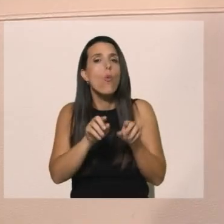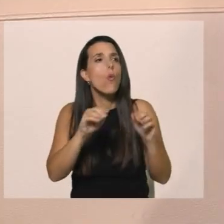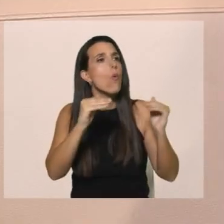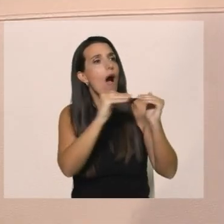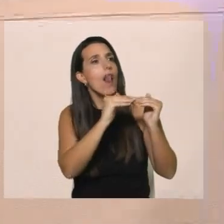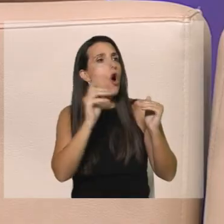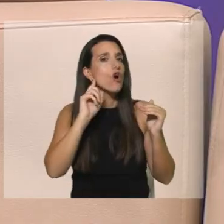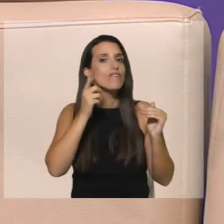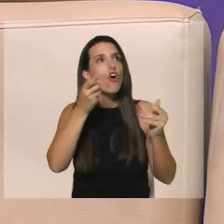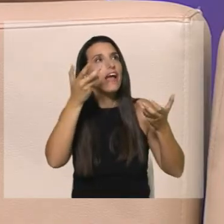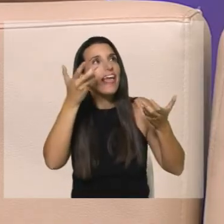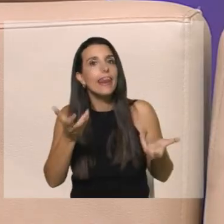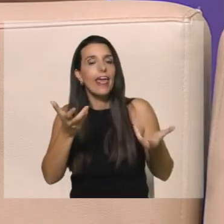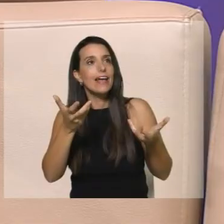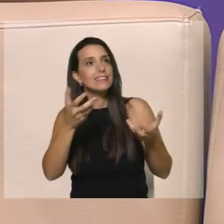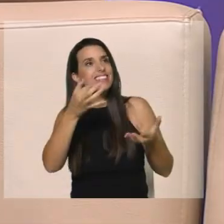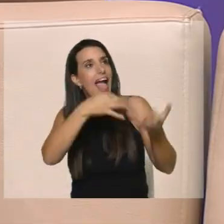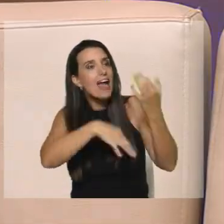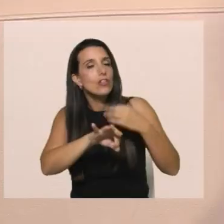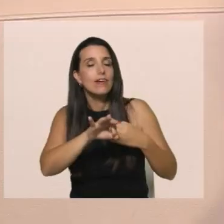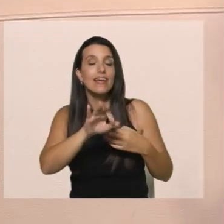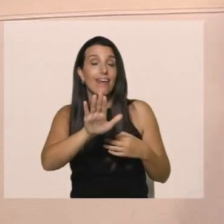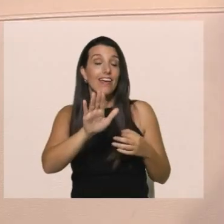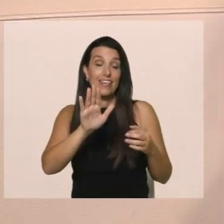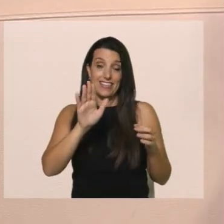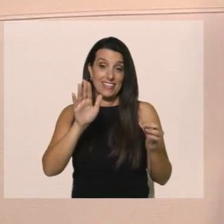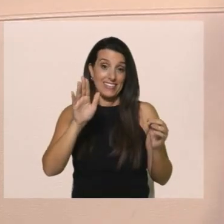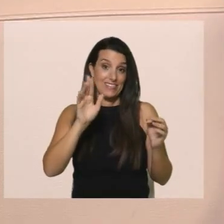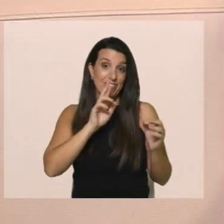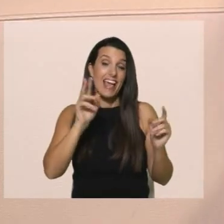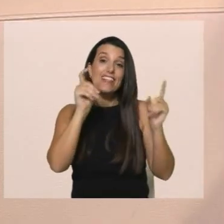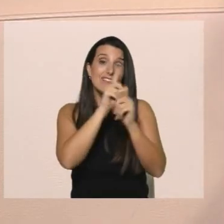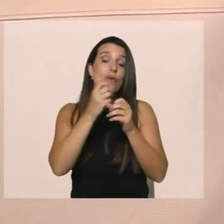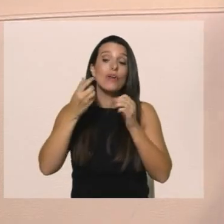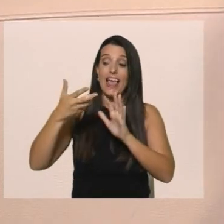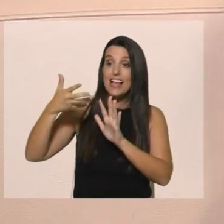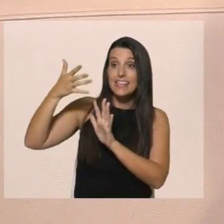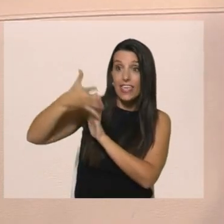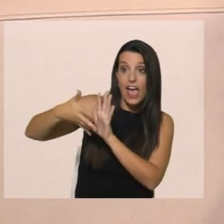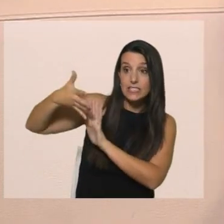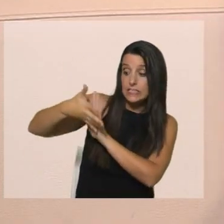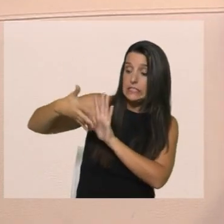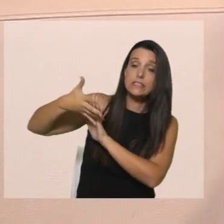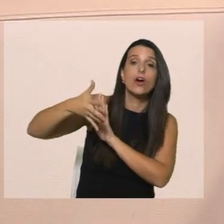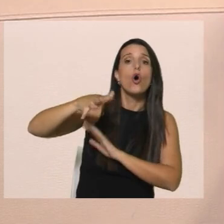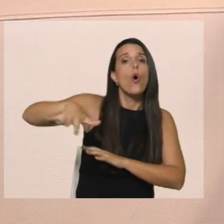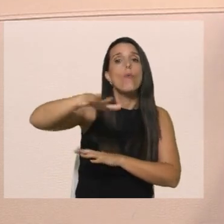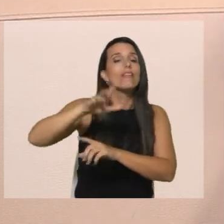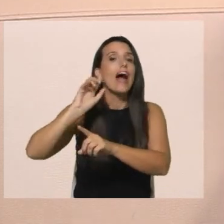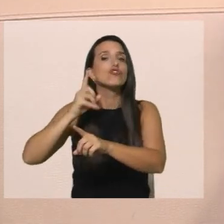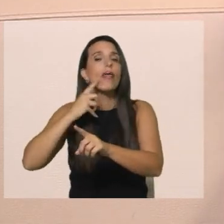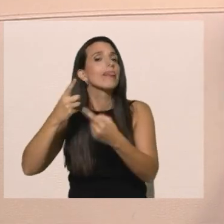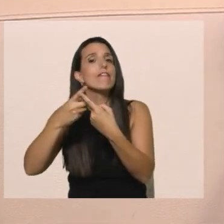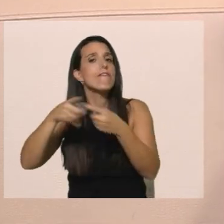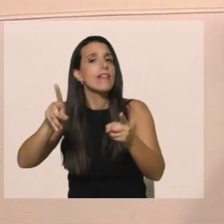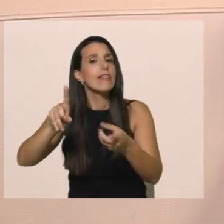En cuanto a lo que vos querías para la obra. Es difícil porque la lengua de señas hace... la comunidad sorda tiene otros códigos y